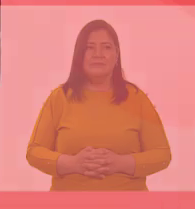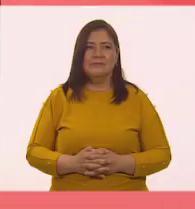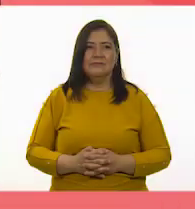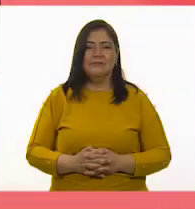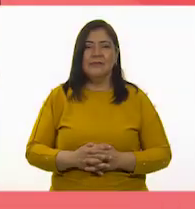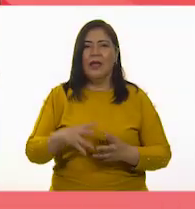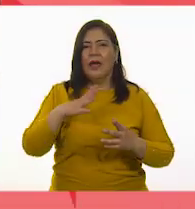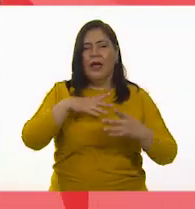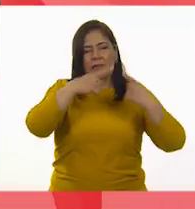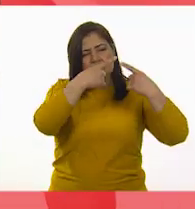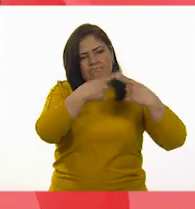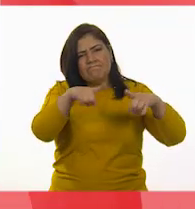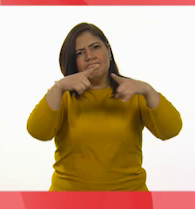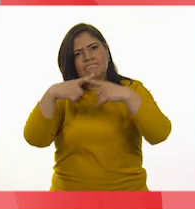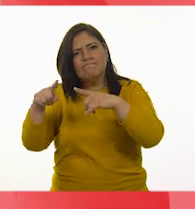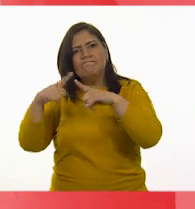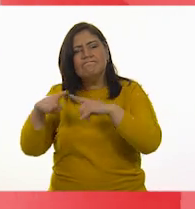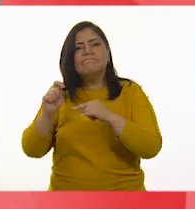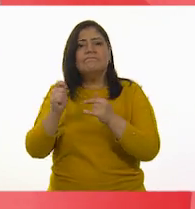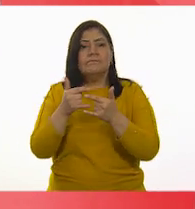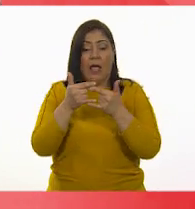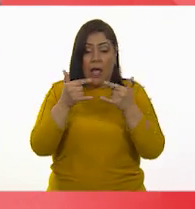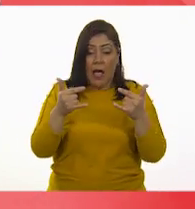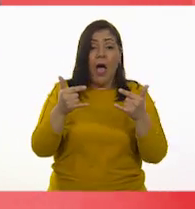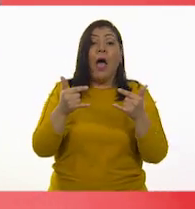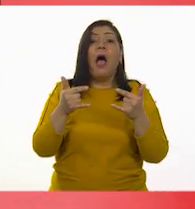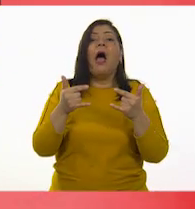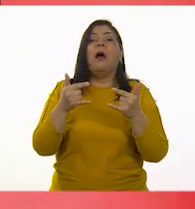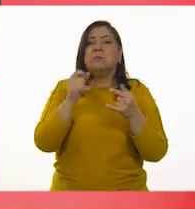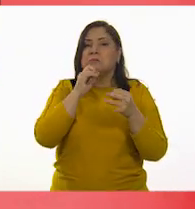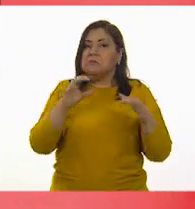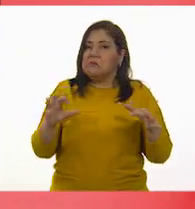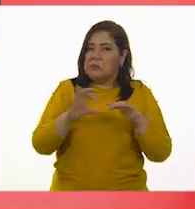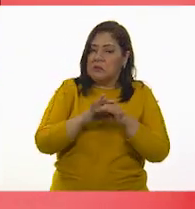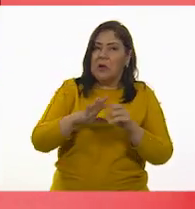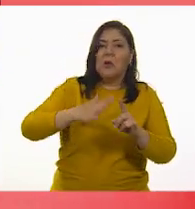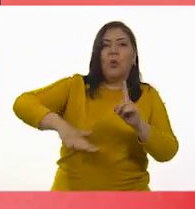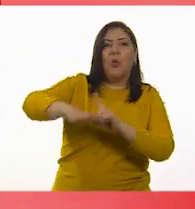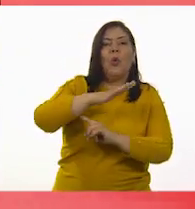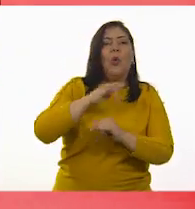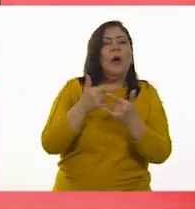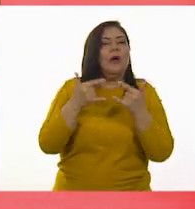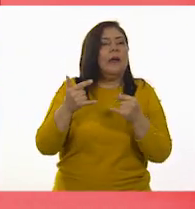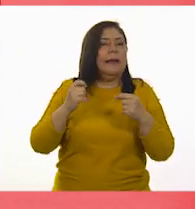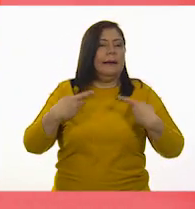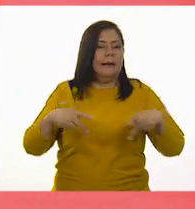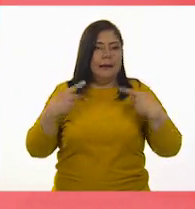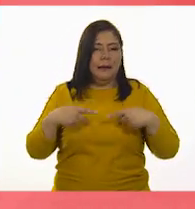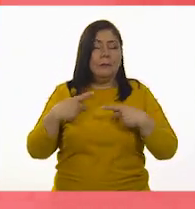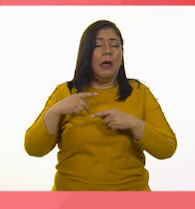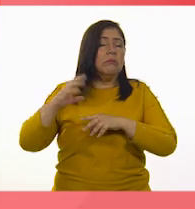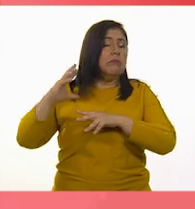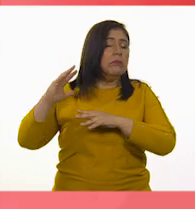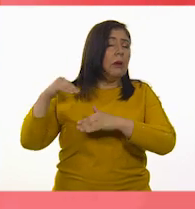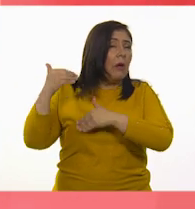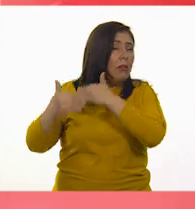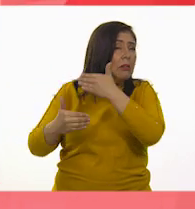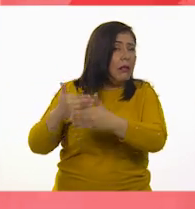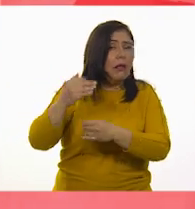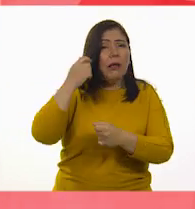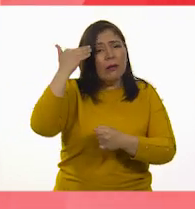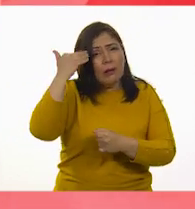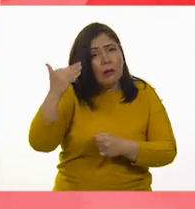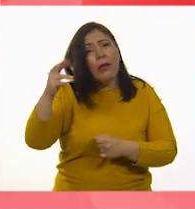La diversidad de nuestra historia, sumamos la de nuestra gente. Con el paso del tiempo, la Ciudad de México ha sido un refugio, un